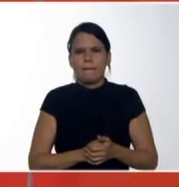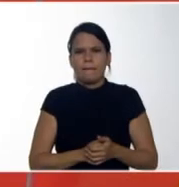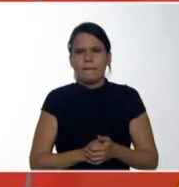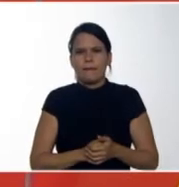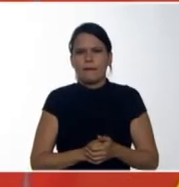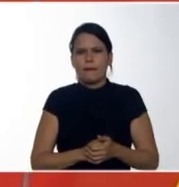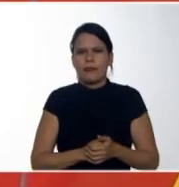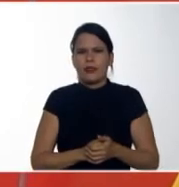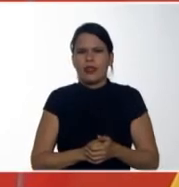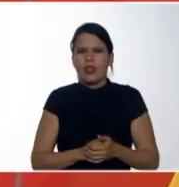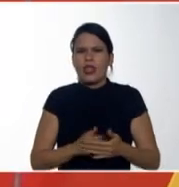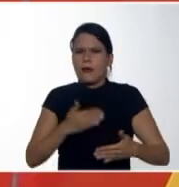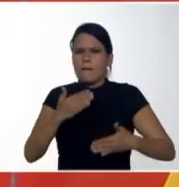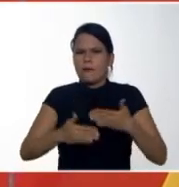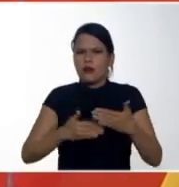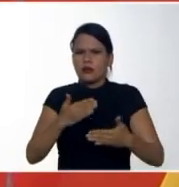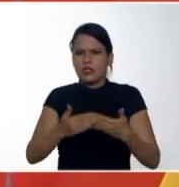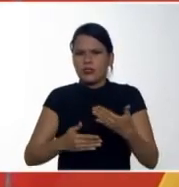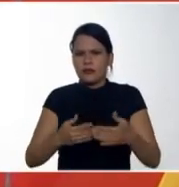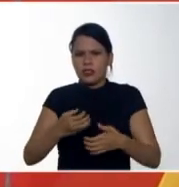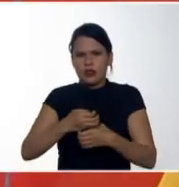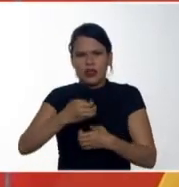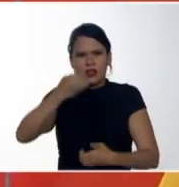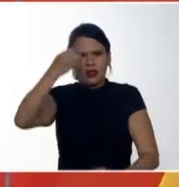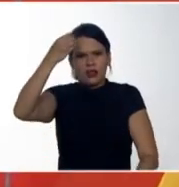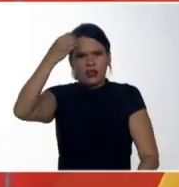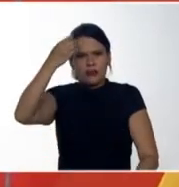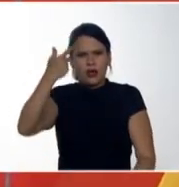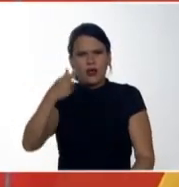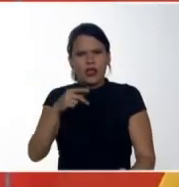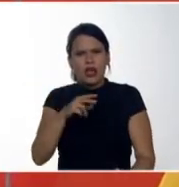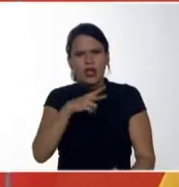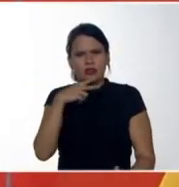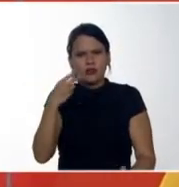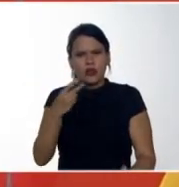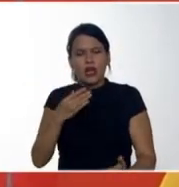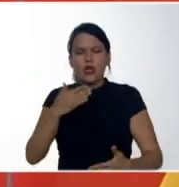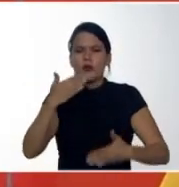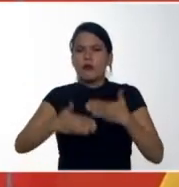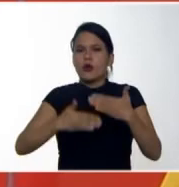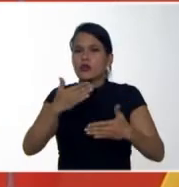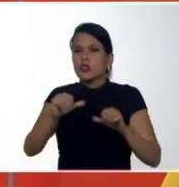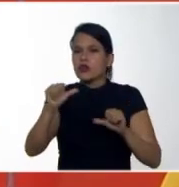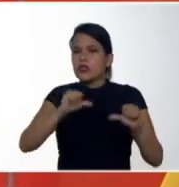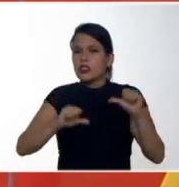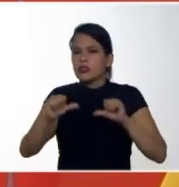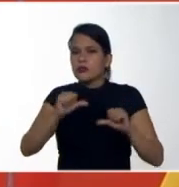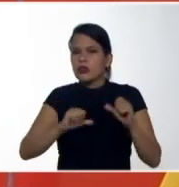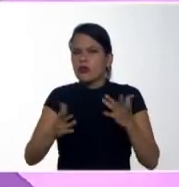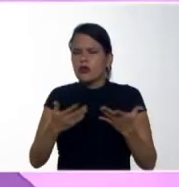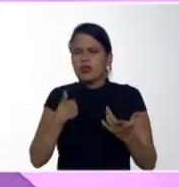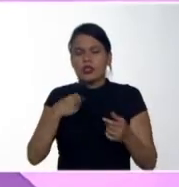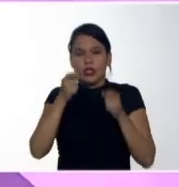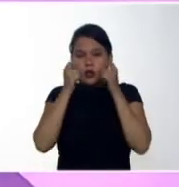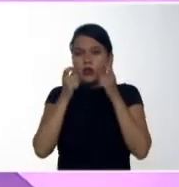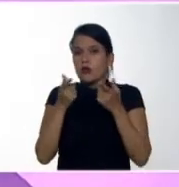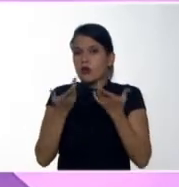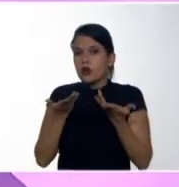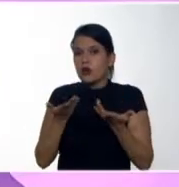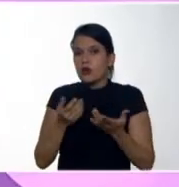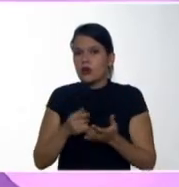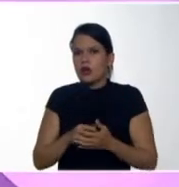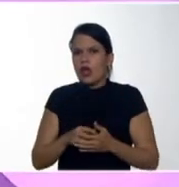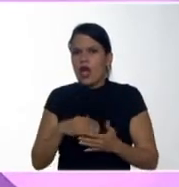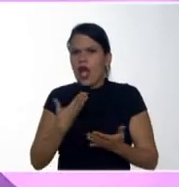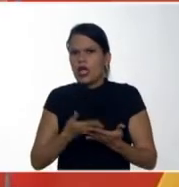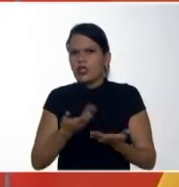El mismo procesamiento de la caña de azúcar. Perfecto. Es un proceso químico. ¿Quién lo llevó a cabo? ¿Quién lo descubrió? Hasta